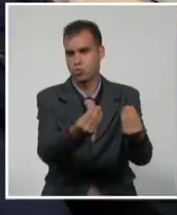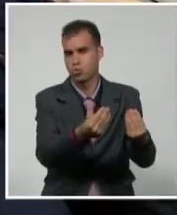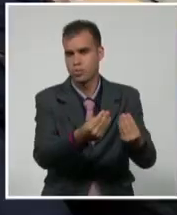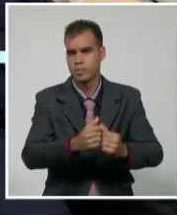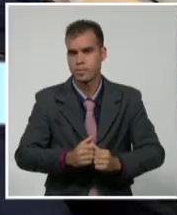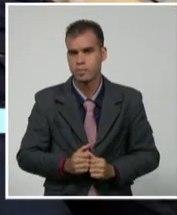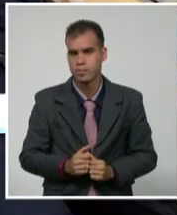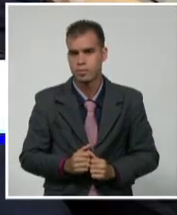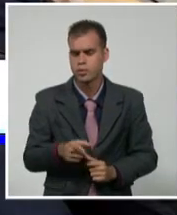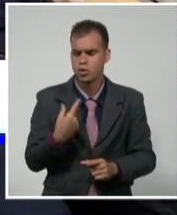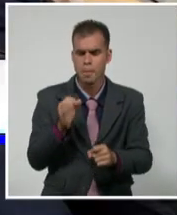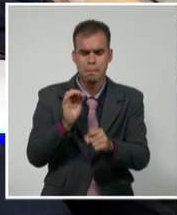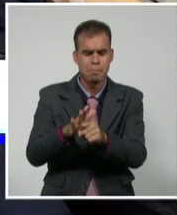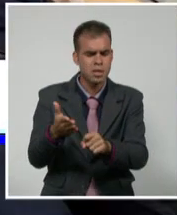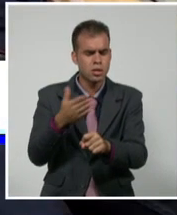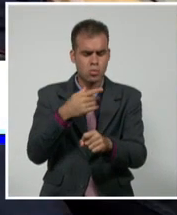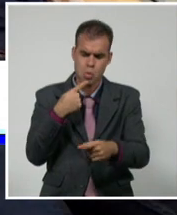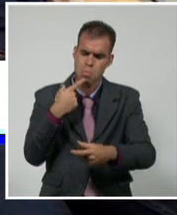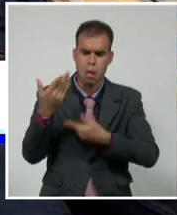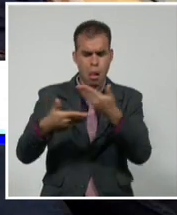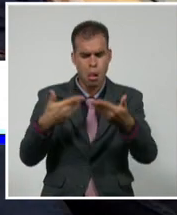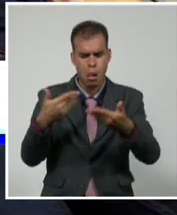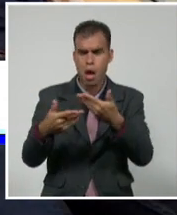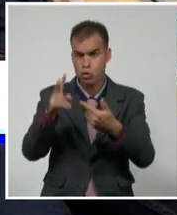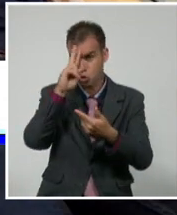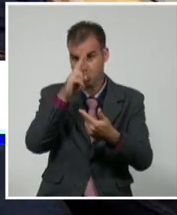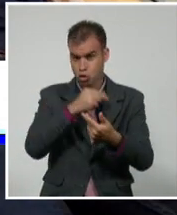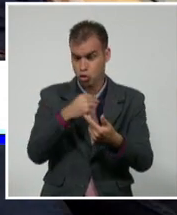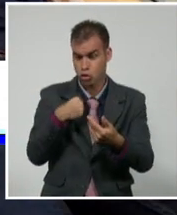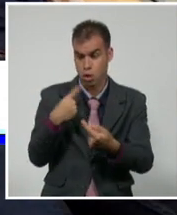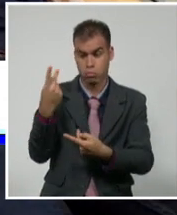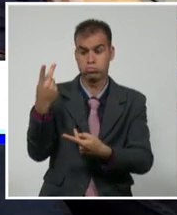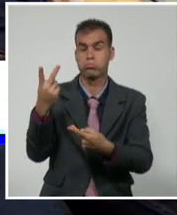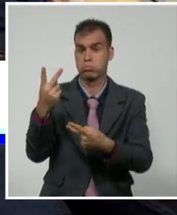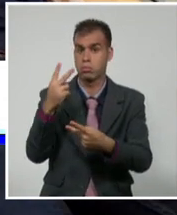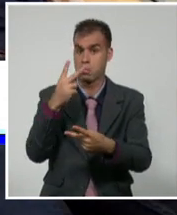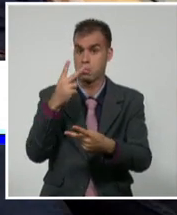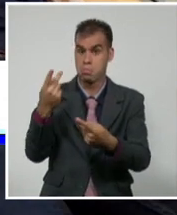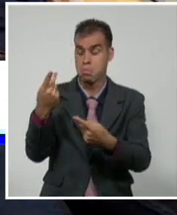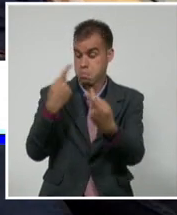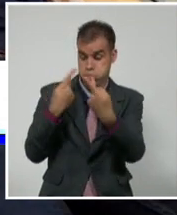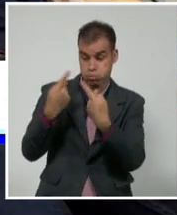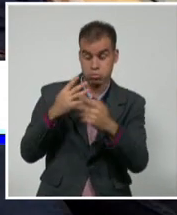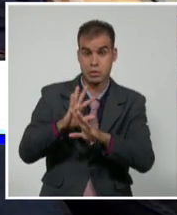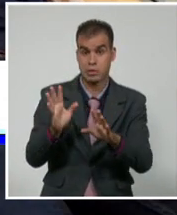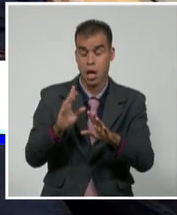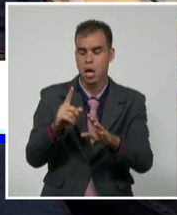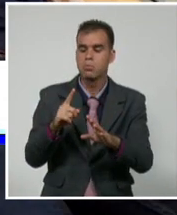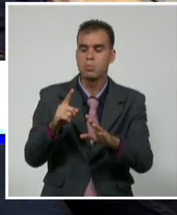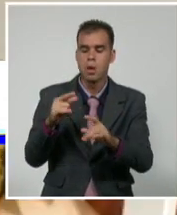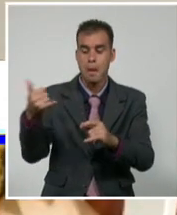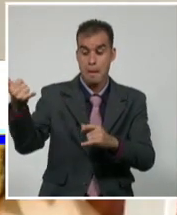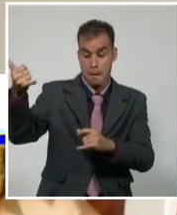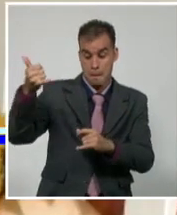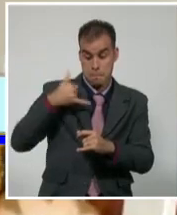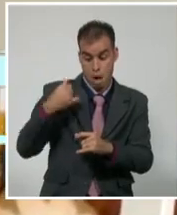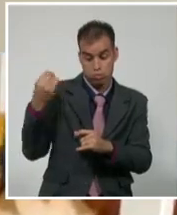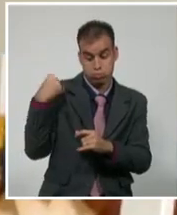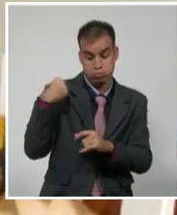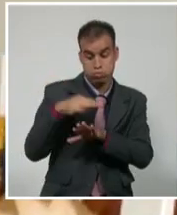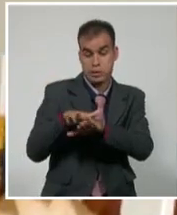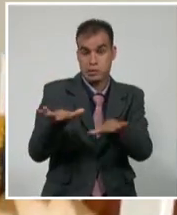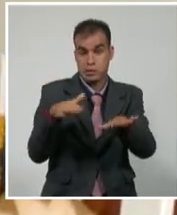para ayudar, se lo comenté a la doctora que me atendía a mí, y después se comunicaron conmigo del centro de plasmaféresis, y creo que eso